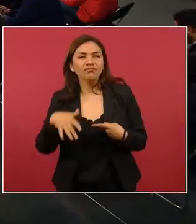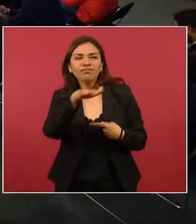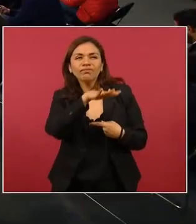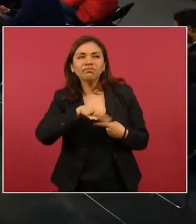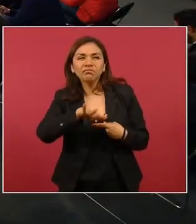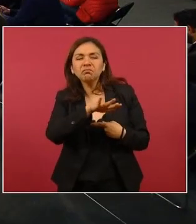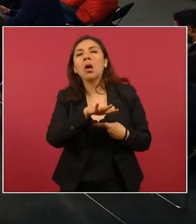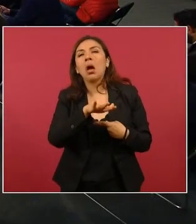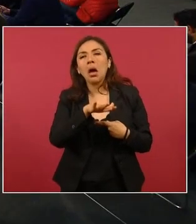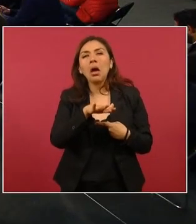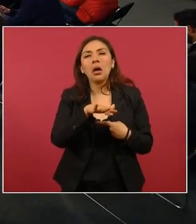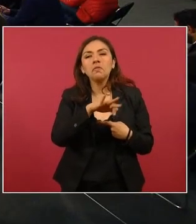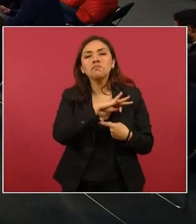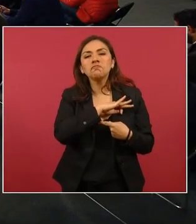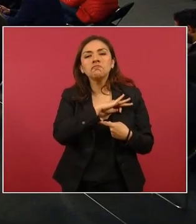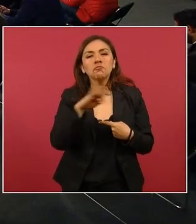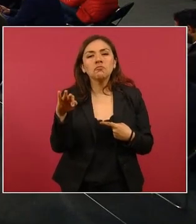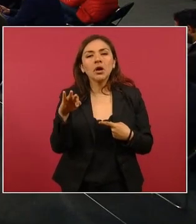pues